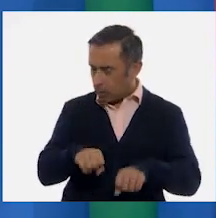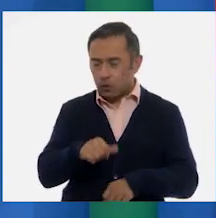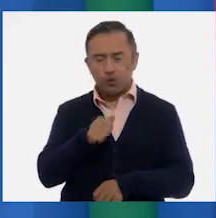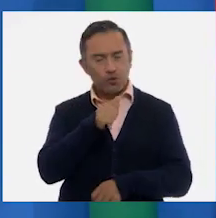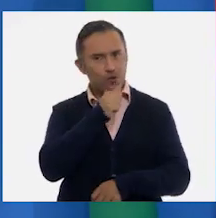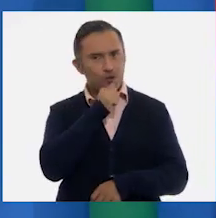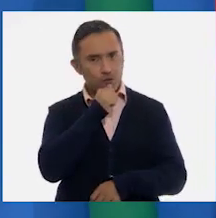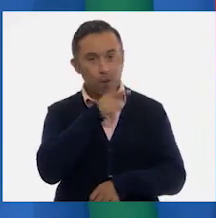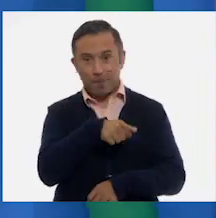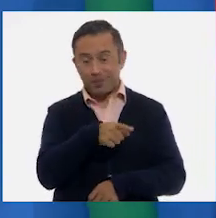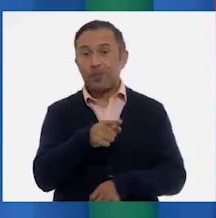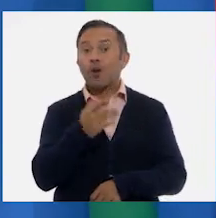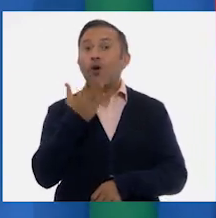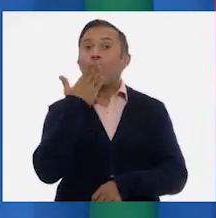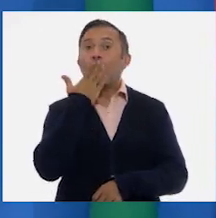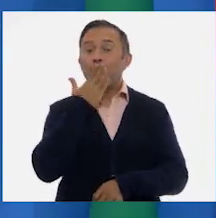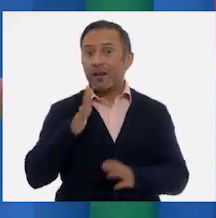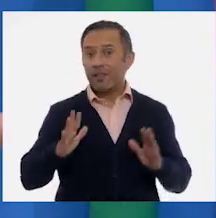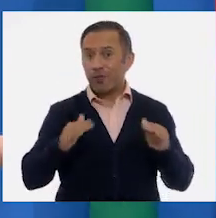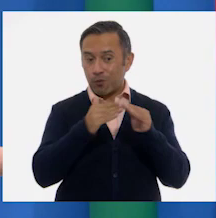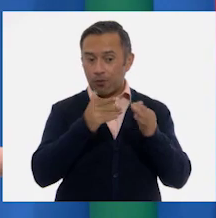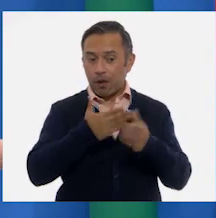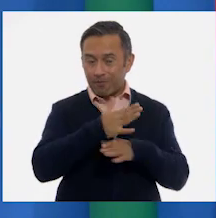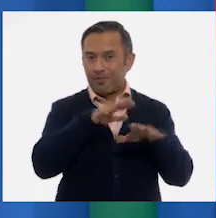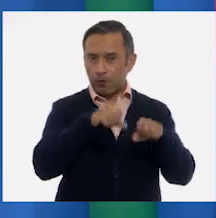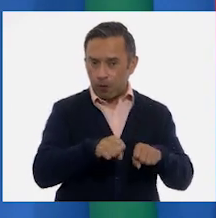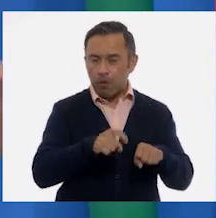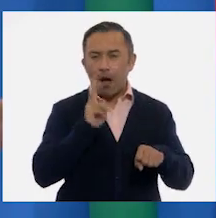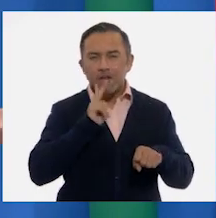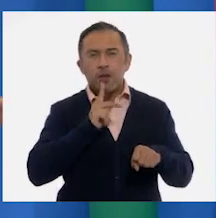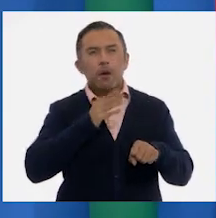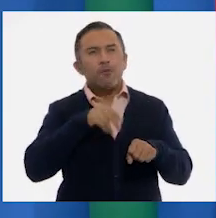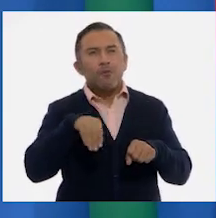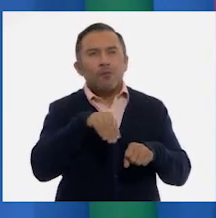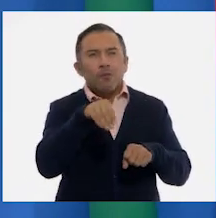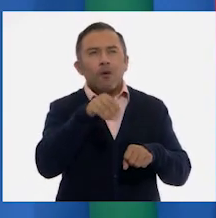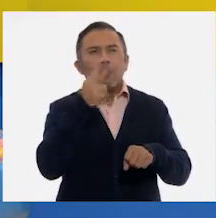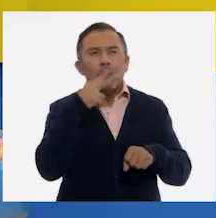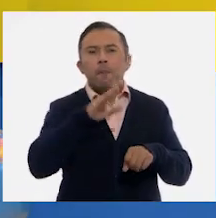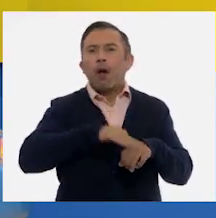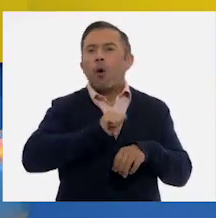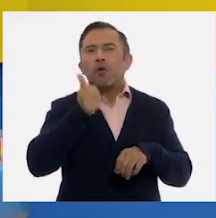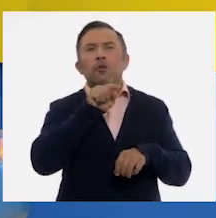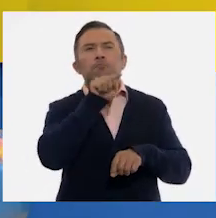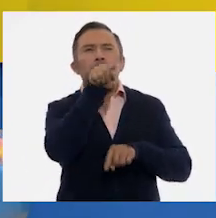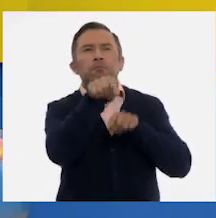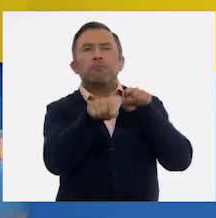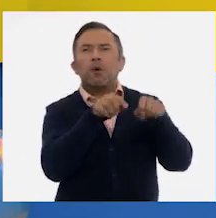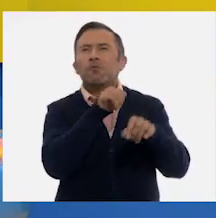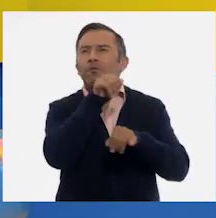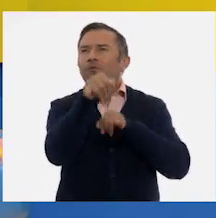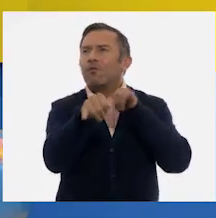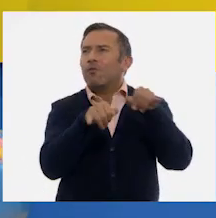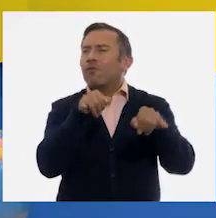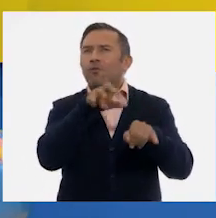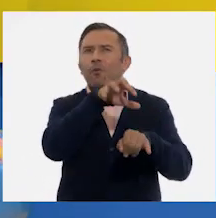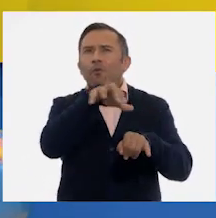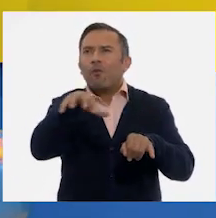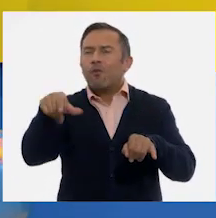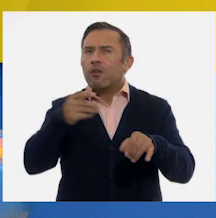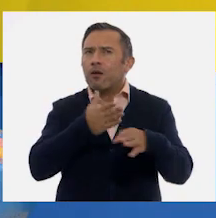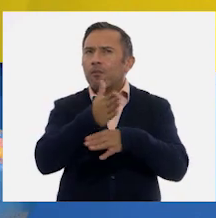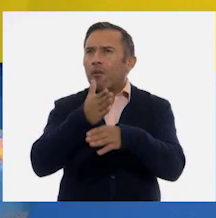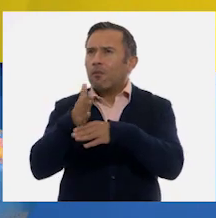Tenochtitlán, vinieron una serie de expediciones para lograr las conquistas de otras zonas. Otra vez palabras en